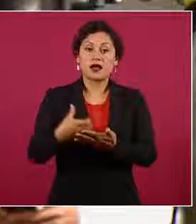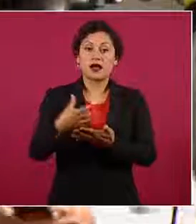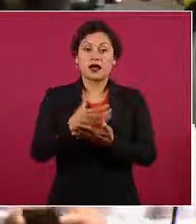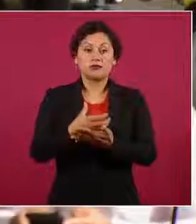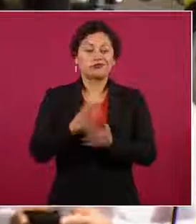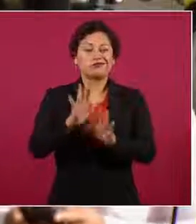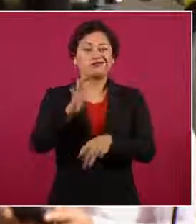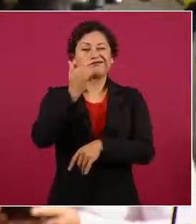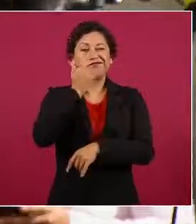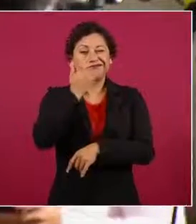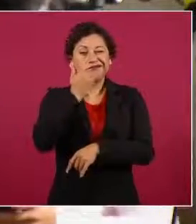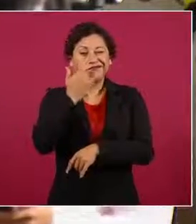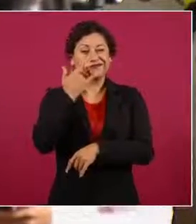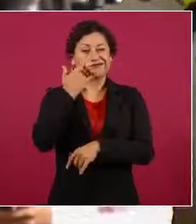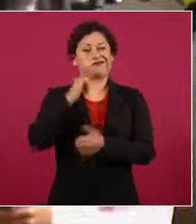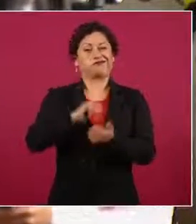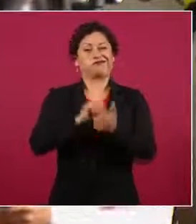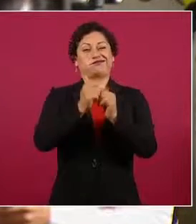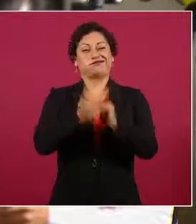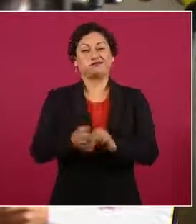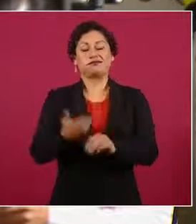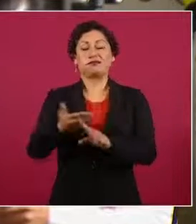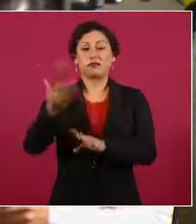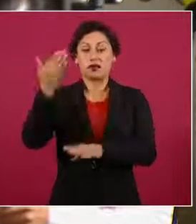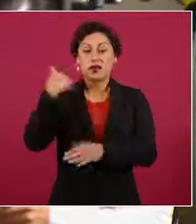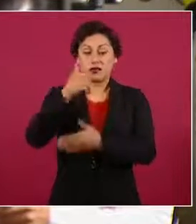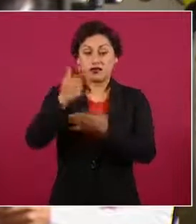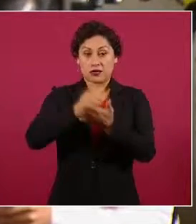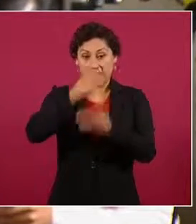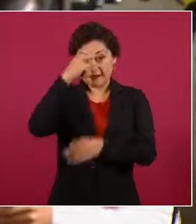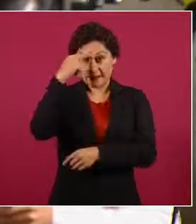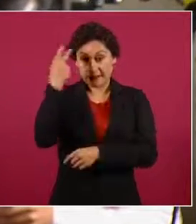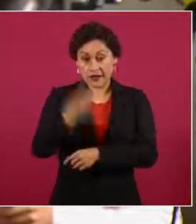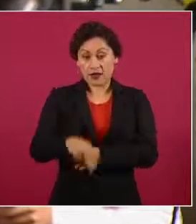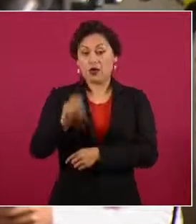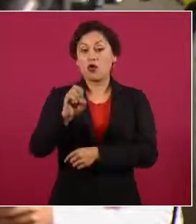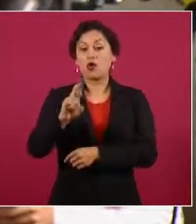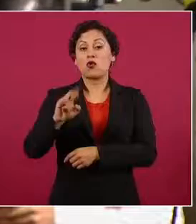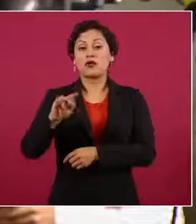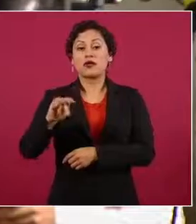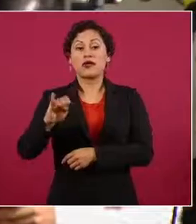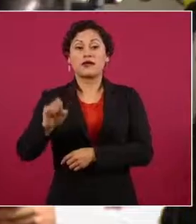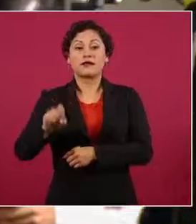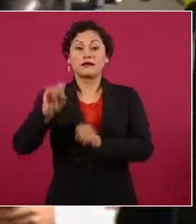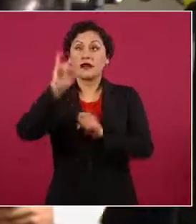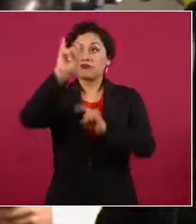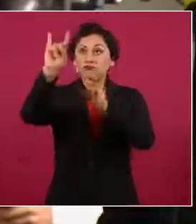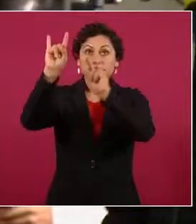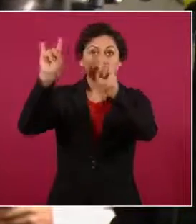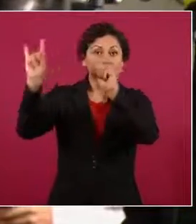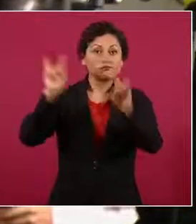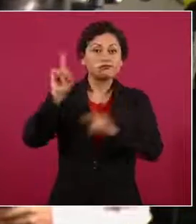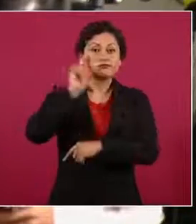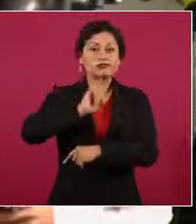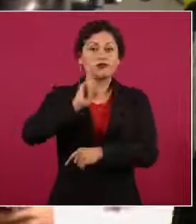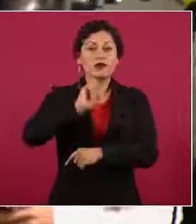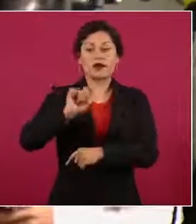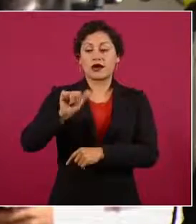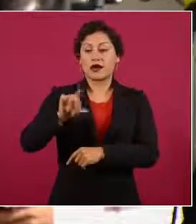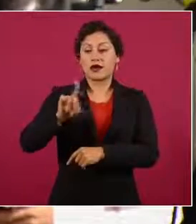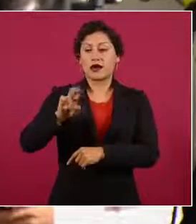enrareciendo. El pasado lunes en el oriente de la Ciudad de México subieron unos espectaculares donde Alejandra del Moral sí se quiere